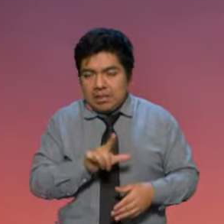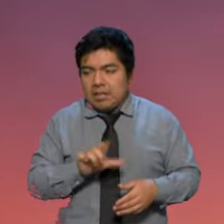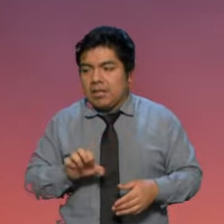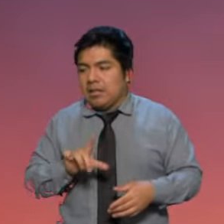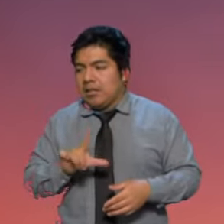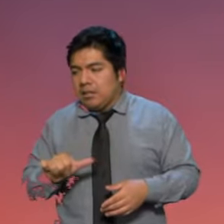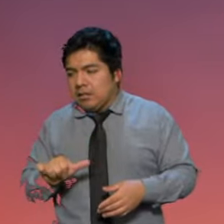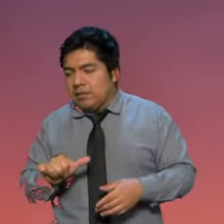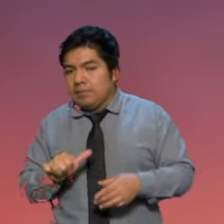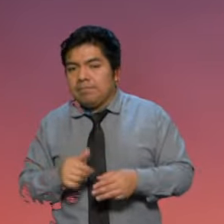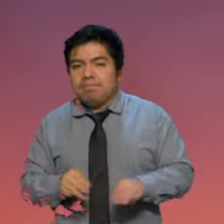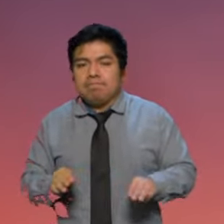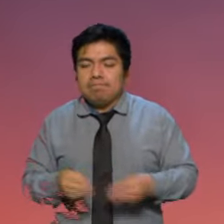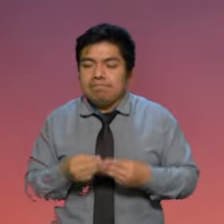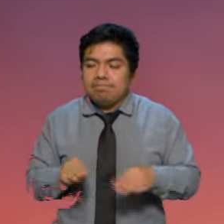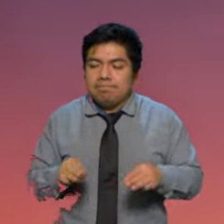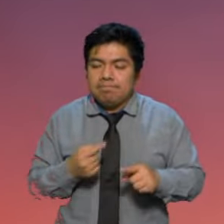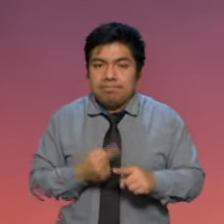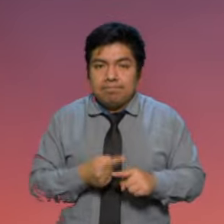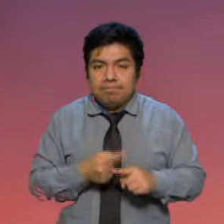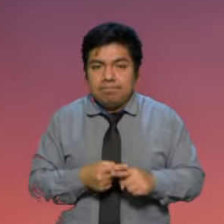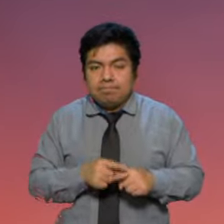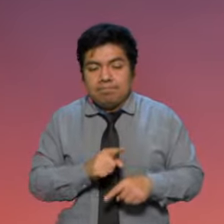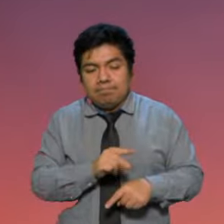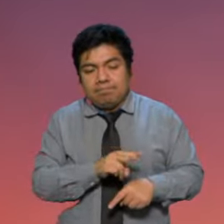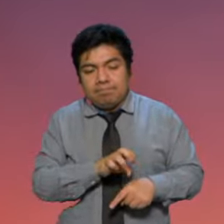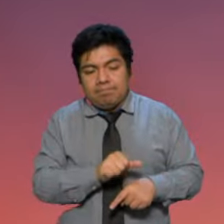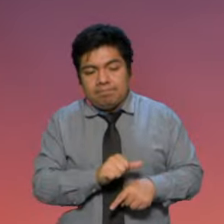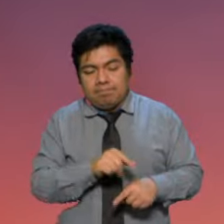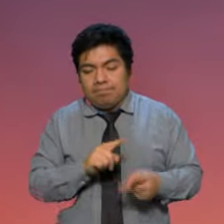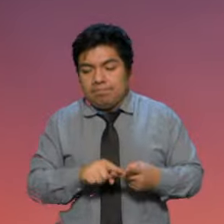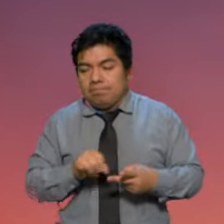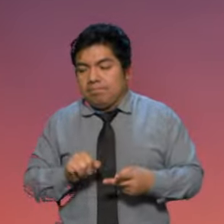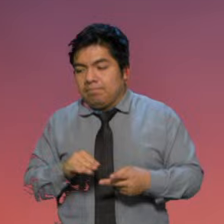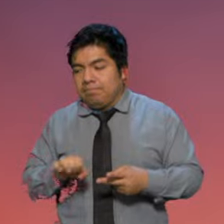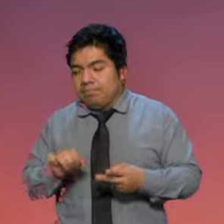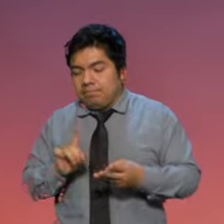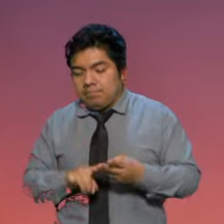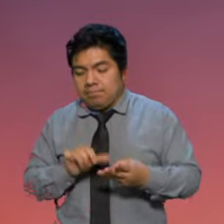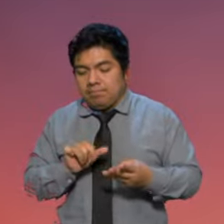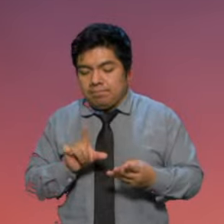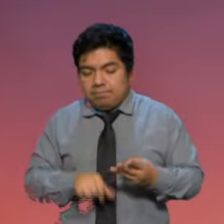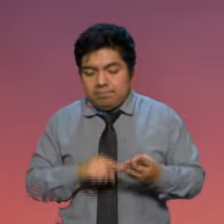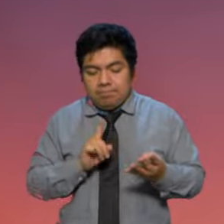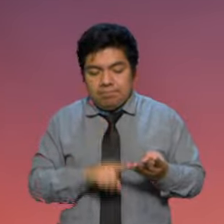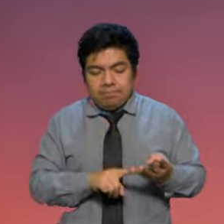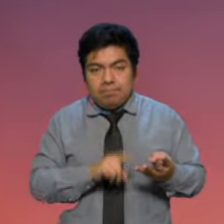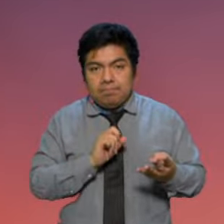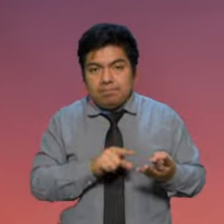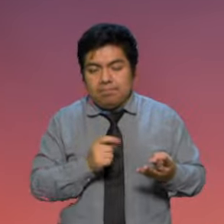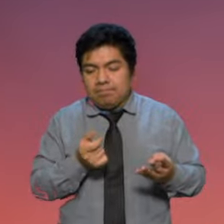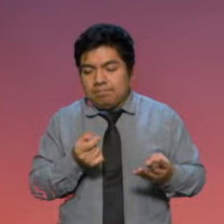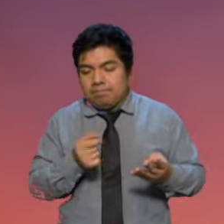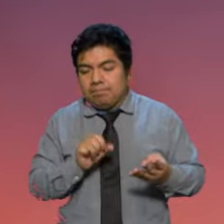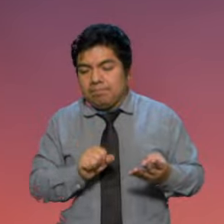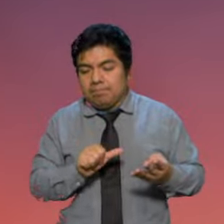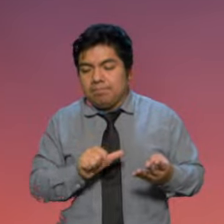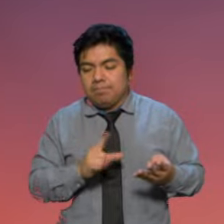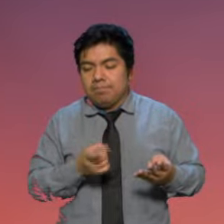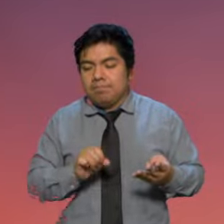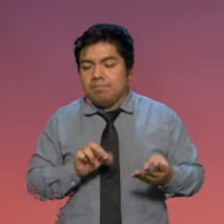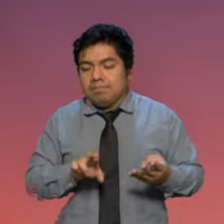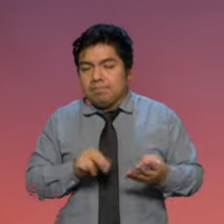hizo la música de esta obra? La compusieron entre Vince Miranda, Janet Chao, Alan Estrada y también hay un poquito Salvador. Pero